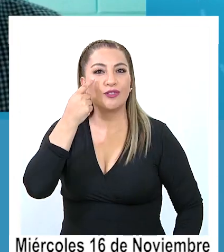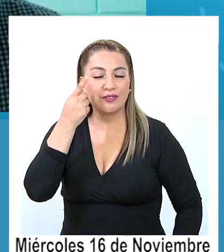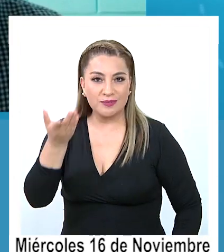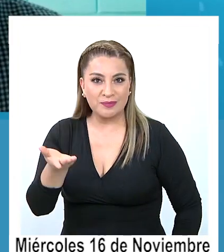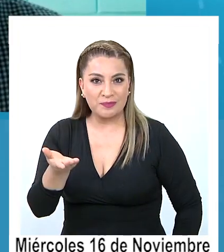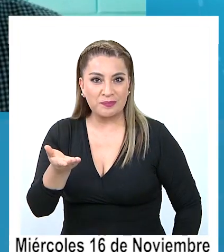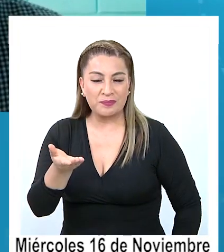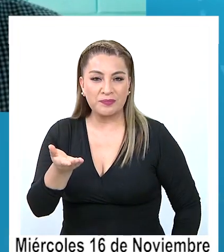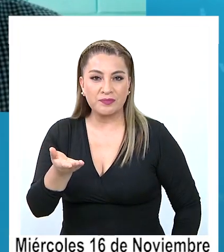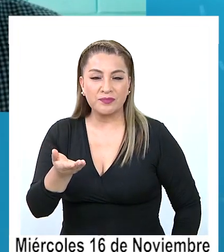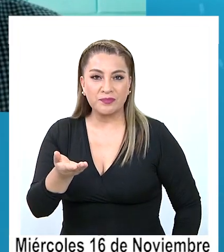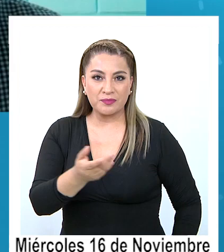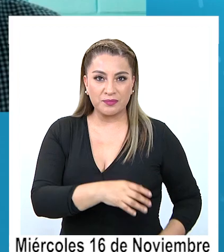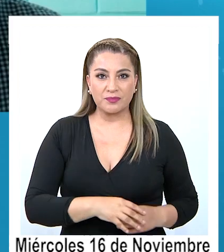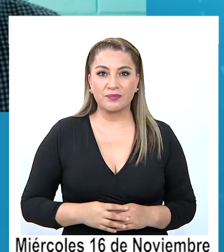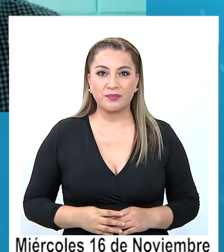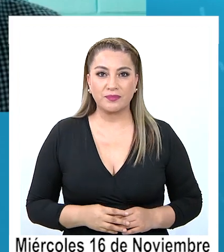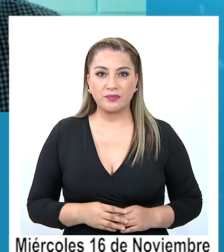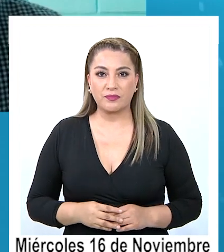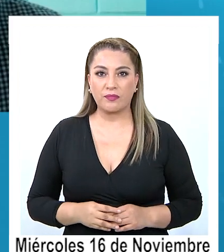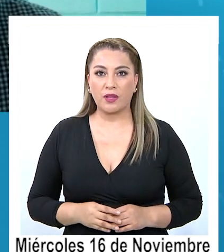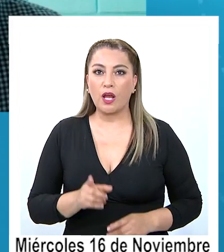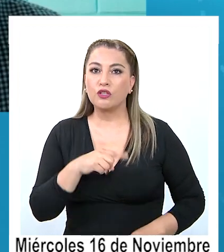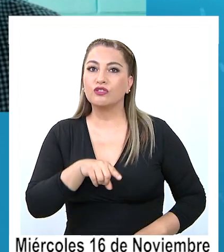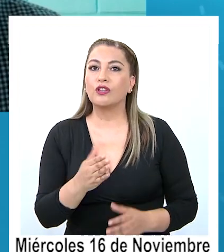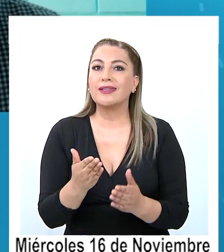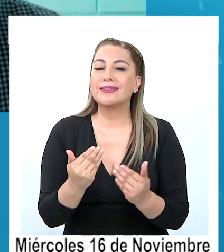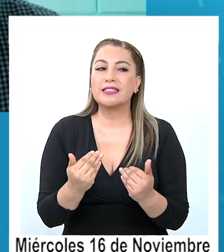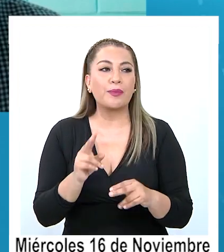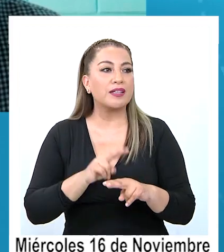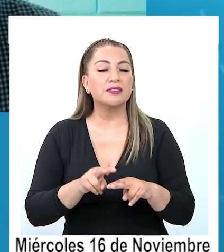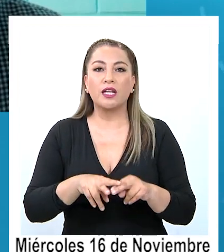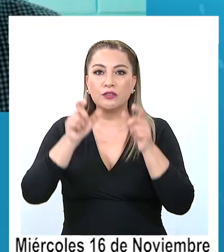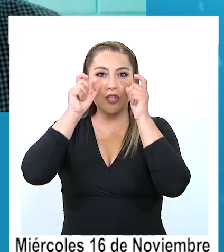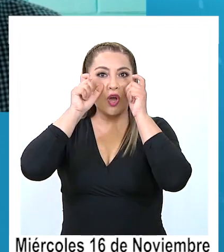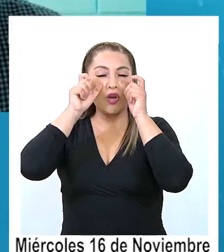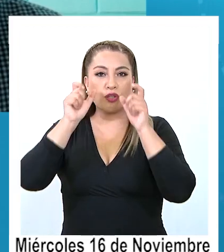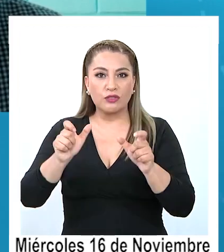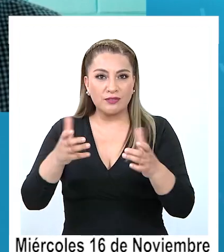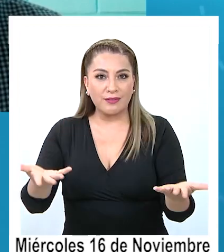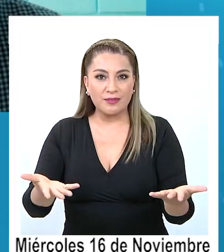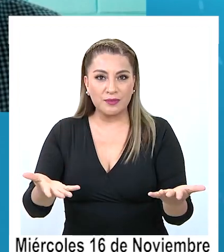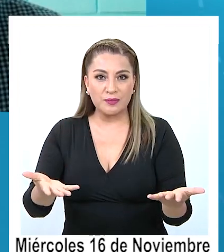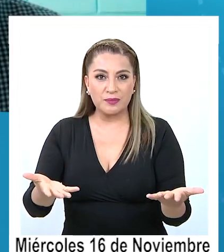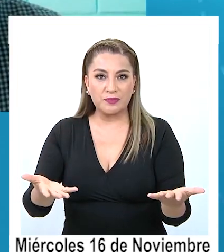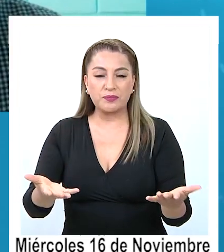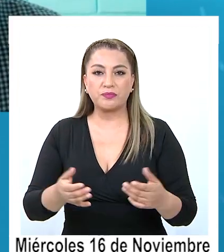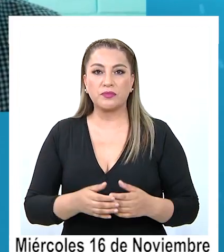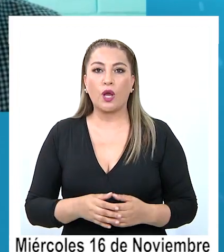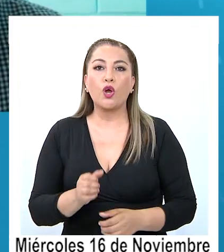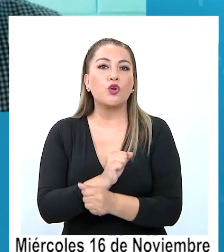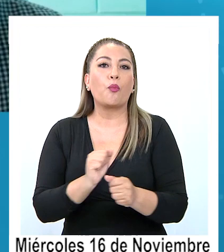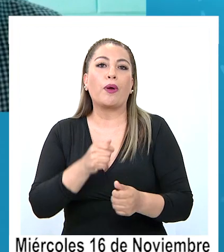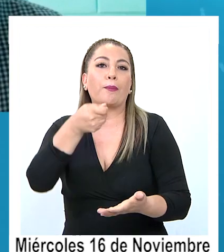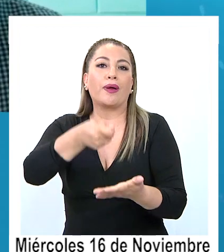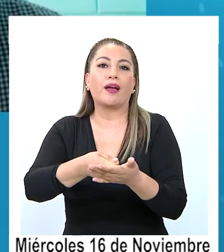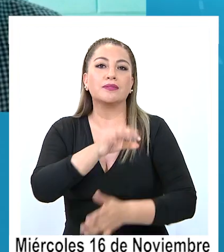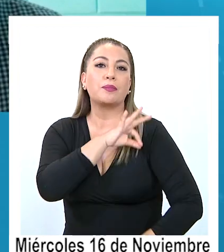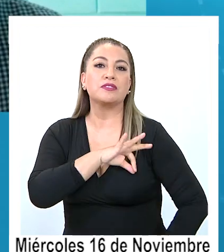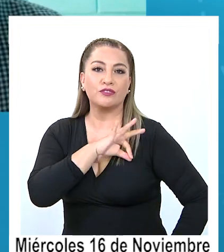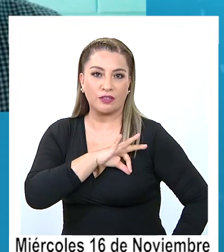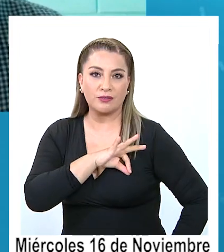donde se apreció la necesidad regular de manera más enérgica, ¿cierto?, el no pago de la pensión de